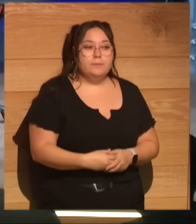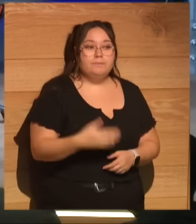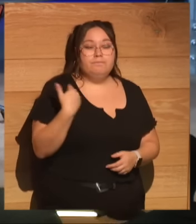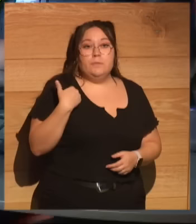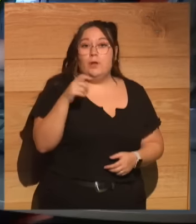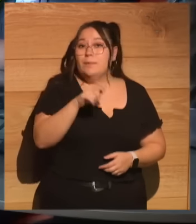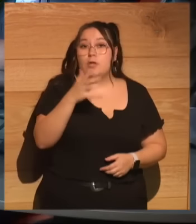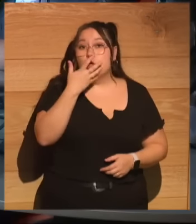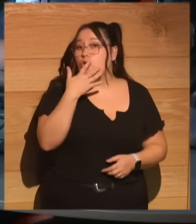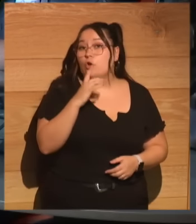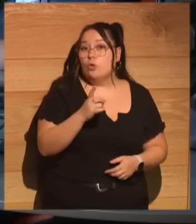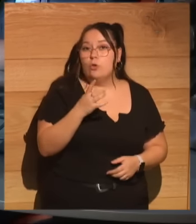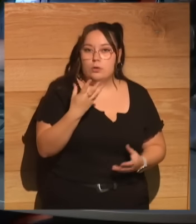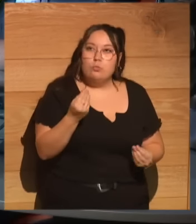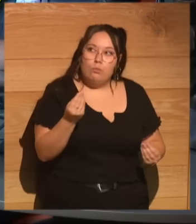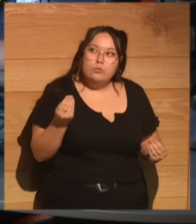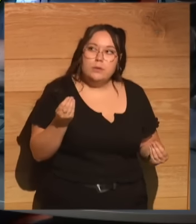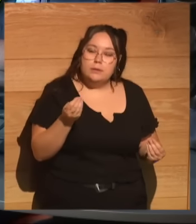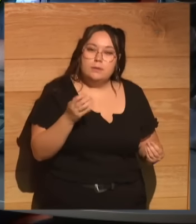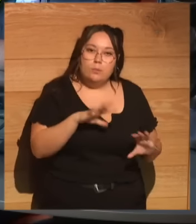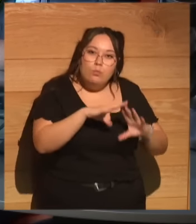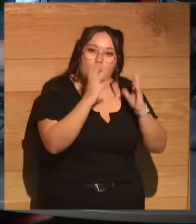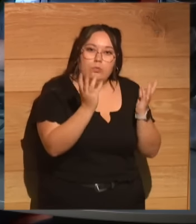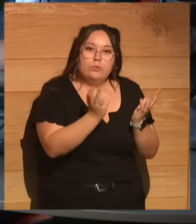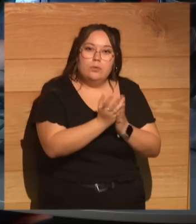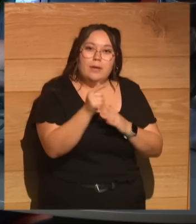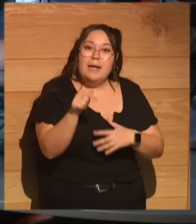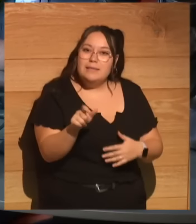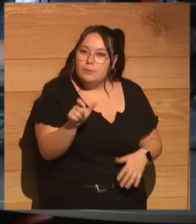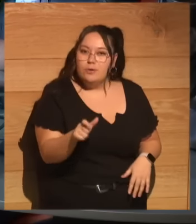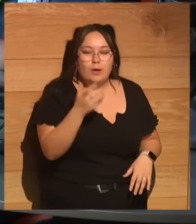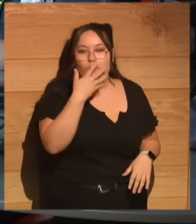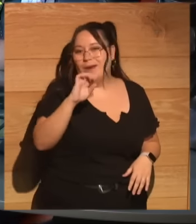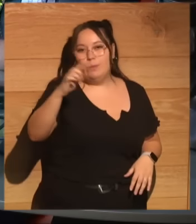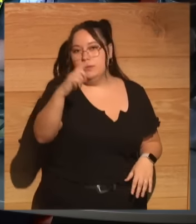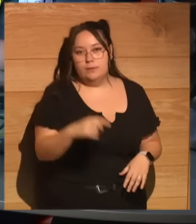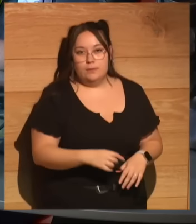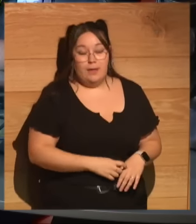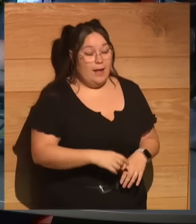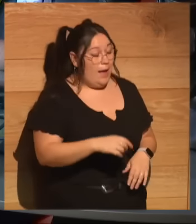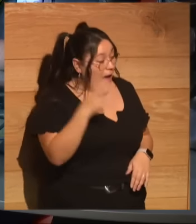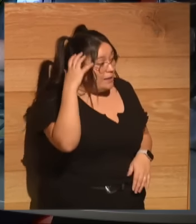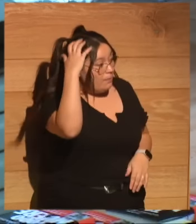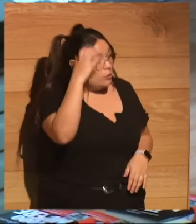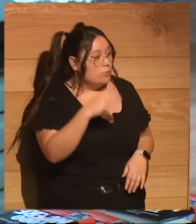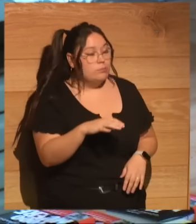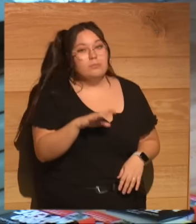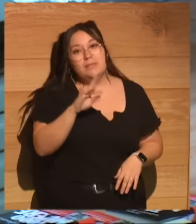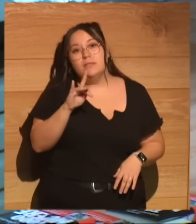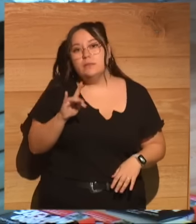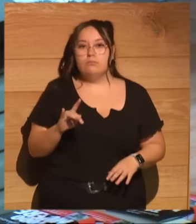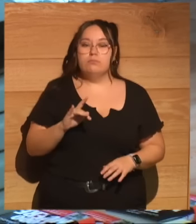personas que no conozco, de las personas que son muchas en el mundo, sí. Esta es la que más conozco. ¿A Tim Burton? A Timothy, para mí